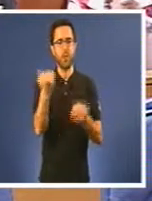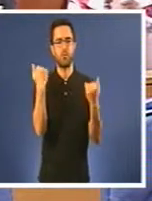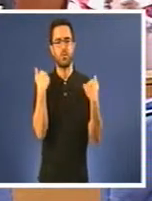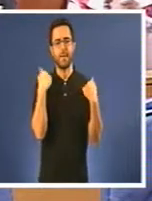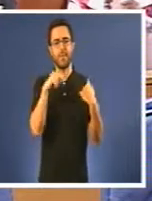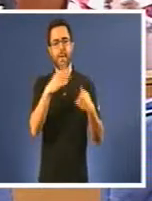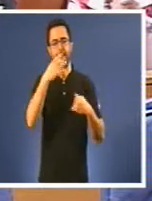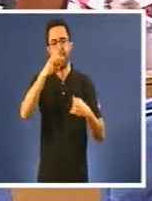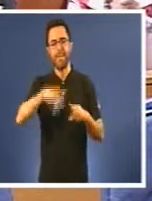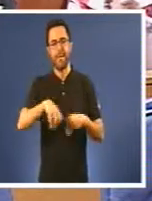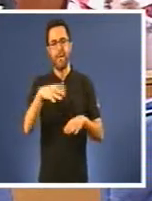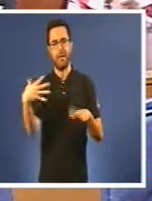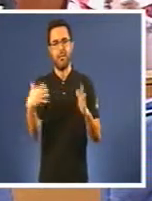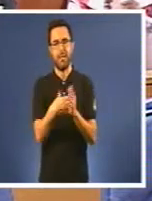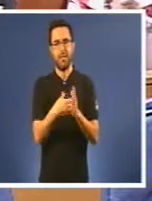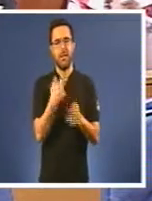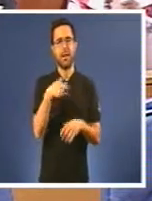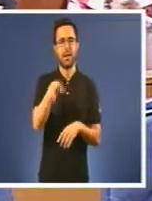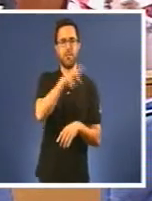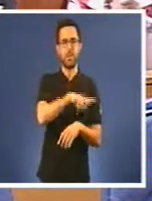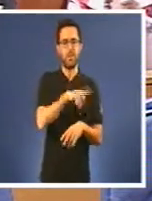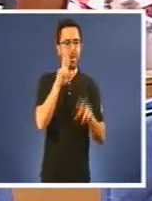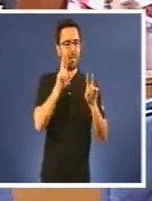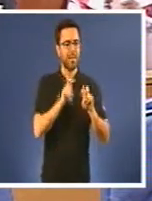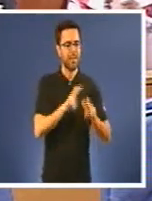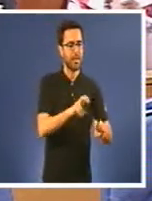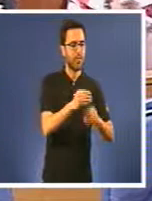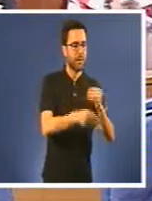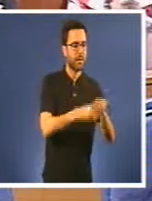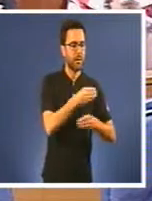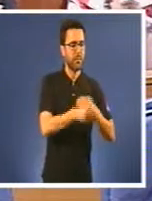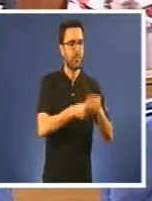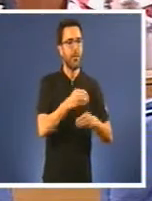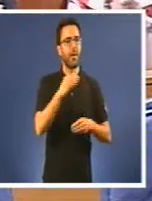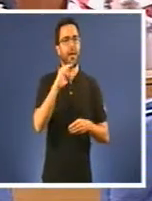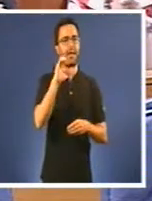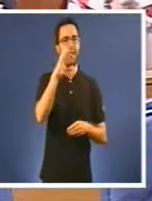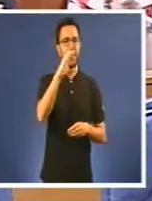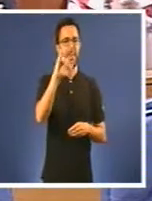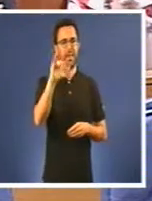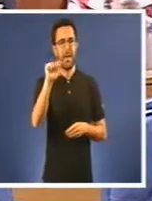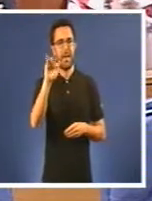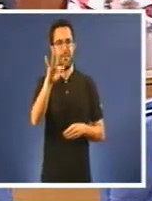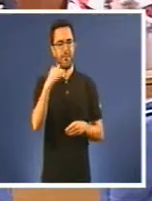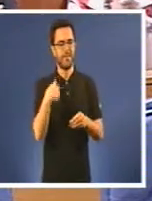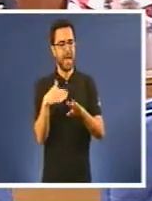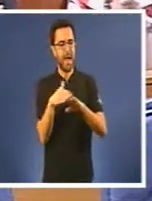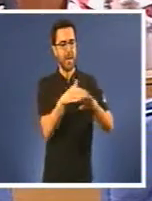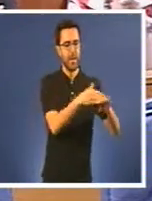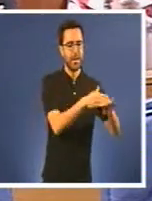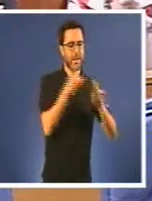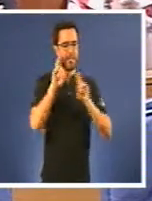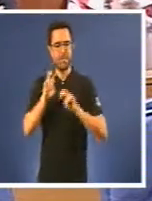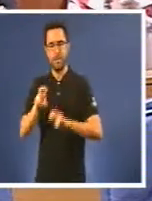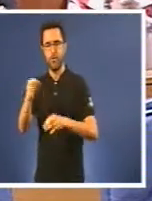accidente. Repito. La investigación realizada por la CIAF es independiente de cualquier investigación judicial y